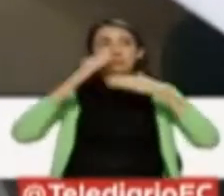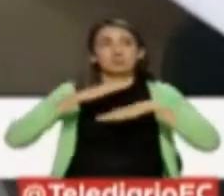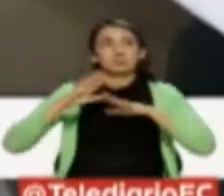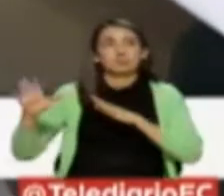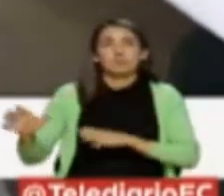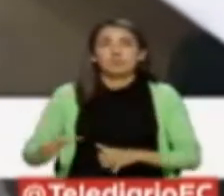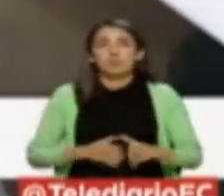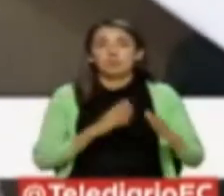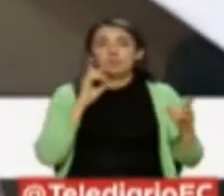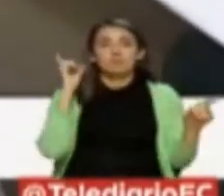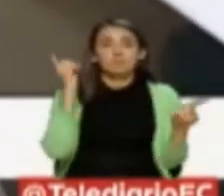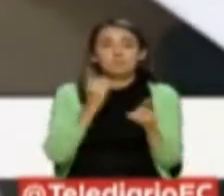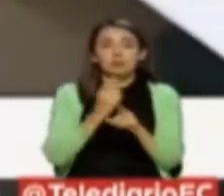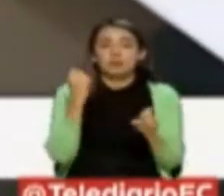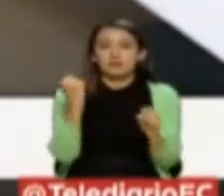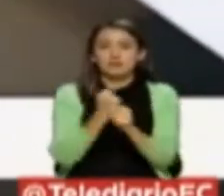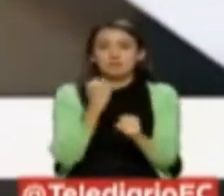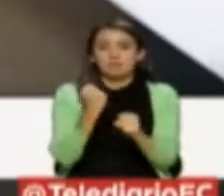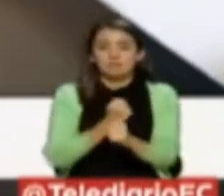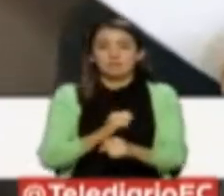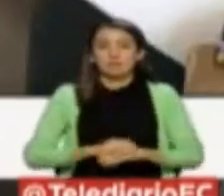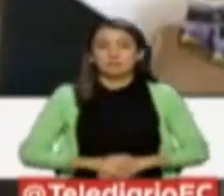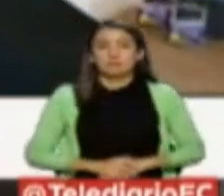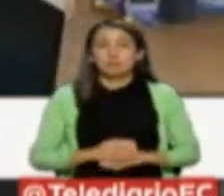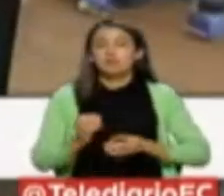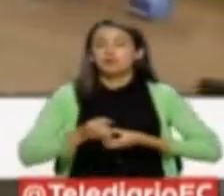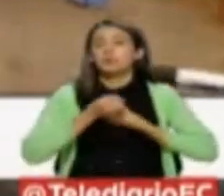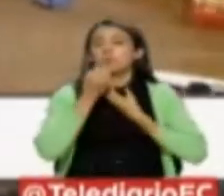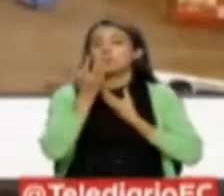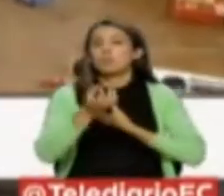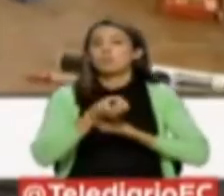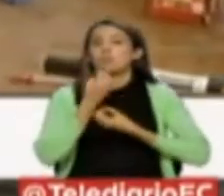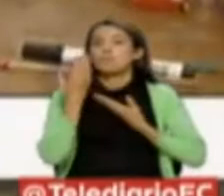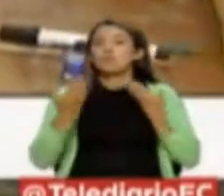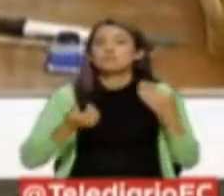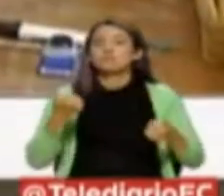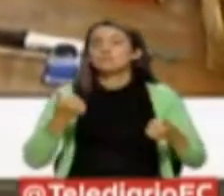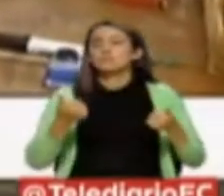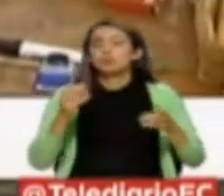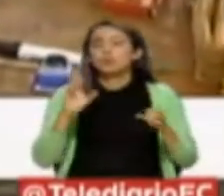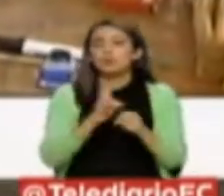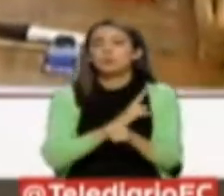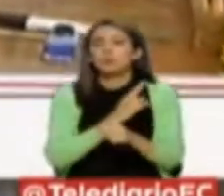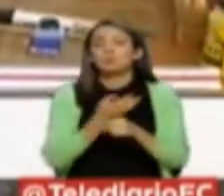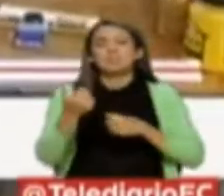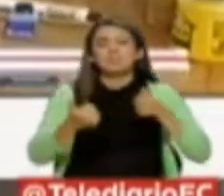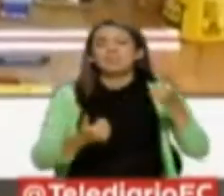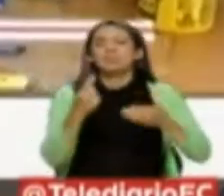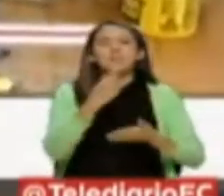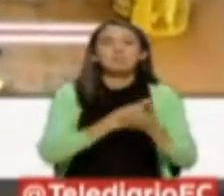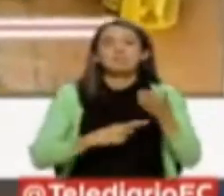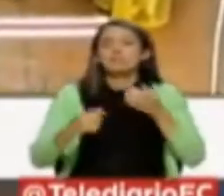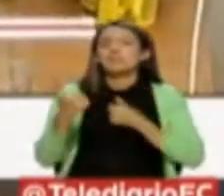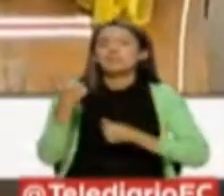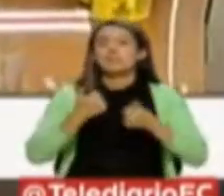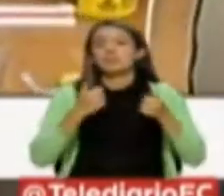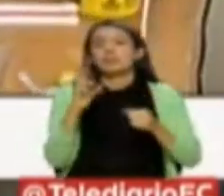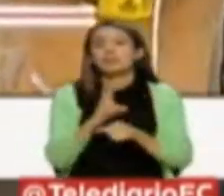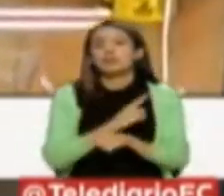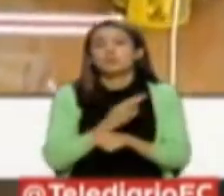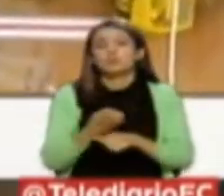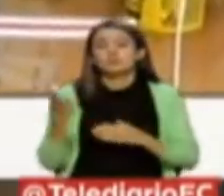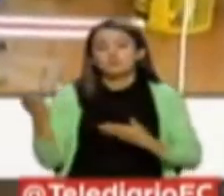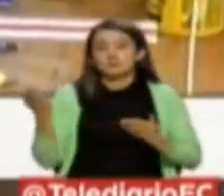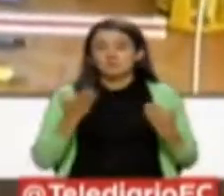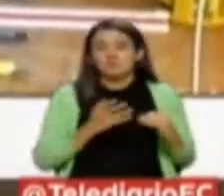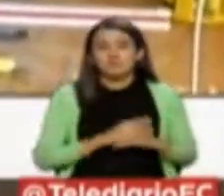conozca el verdadero trabajo del artista, ¿no? Cuéntenos un poquito qué tipo de materiales son los que se utiliza, cómo se da la fabricación de estos